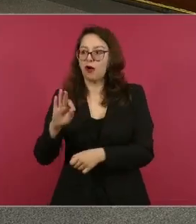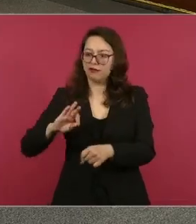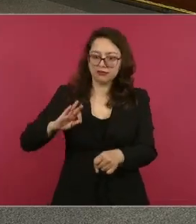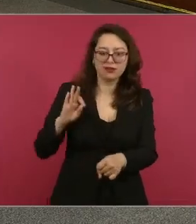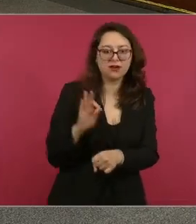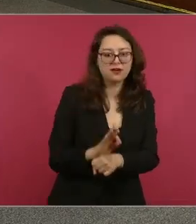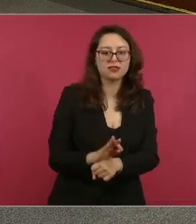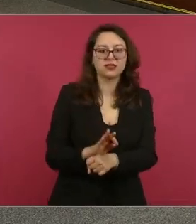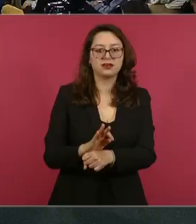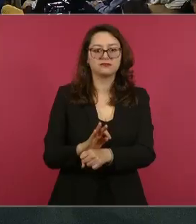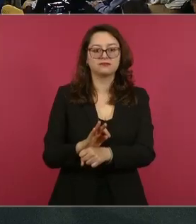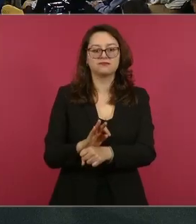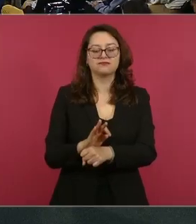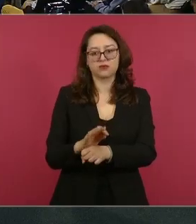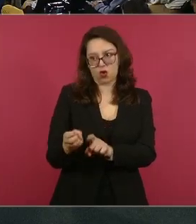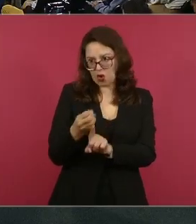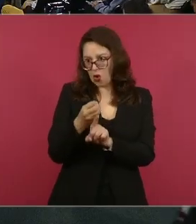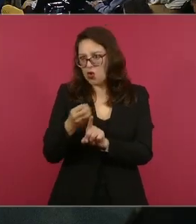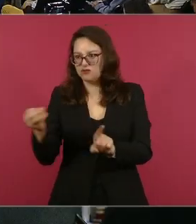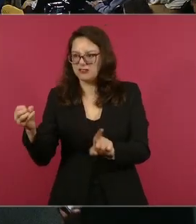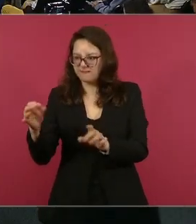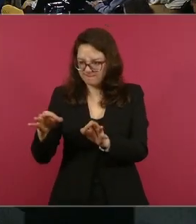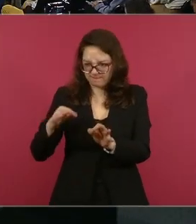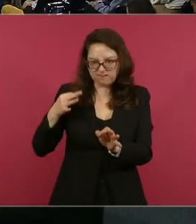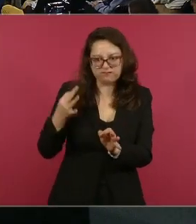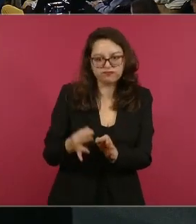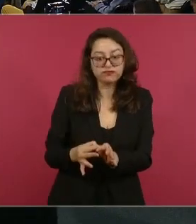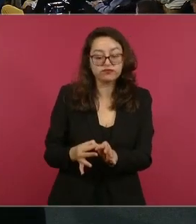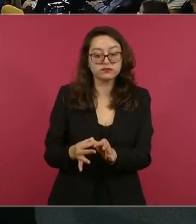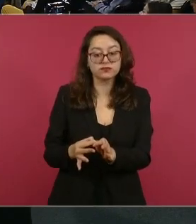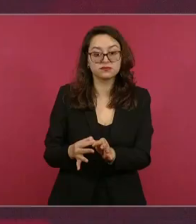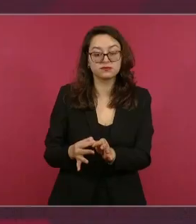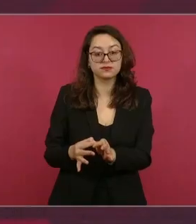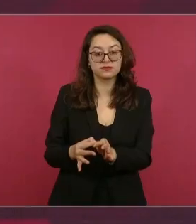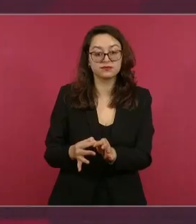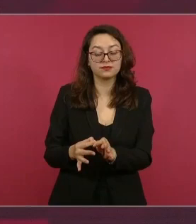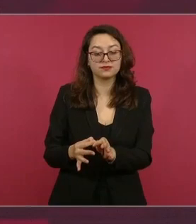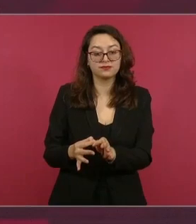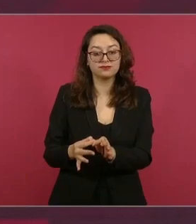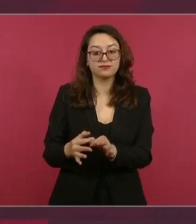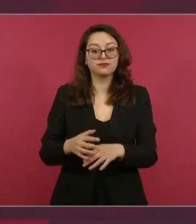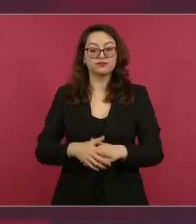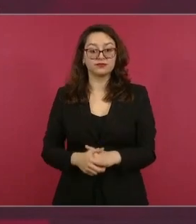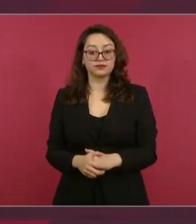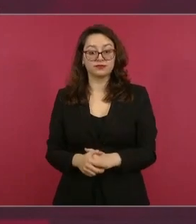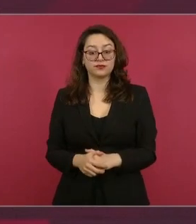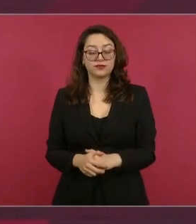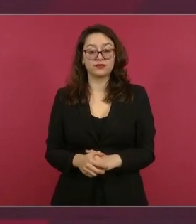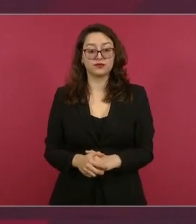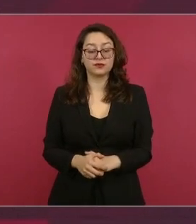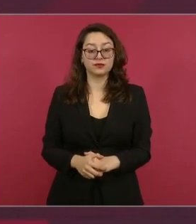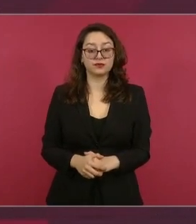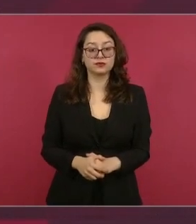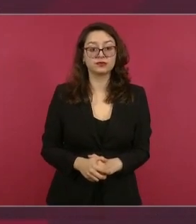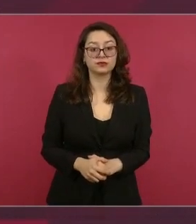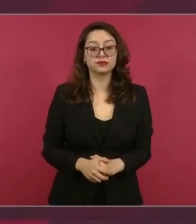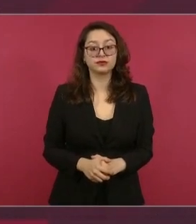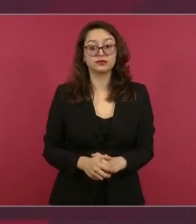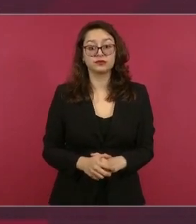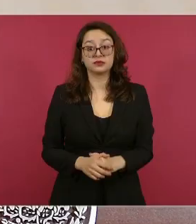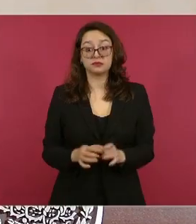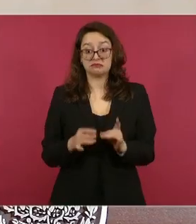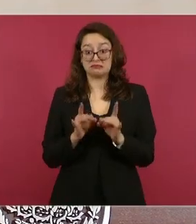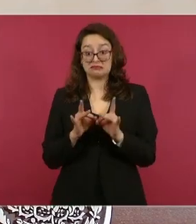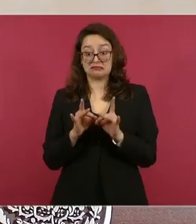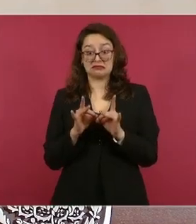Yo les diría, en casos de desastres, de